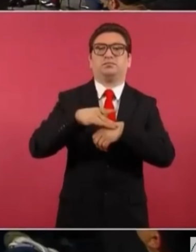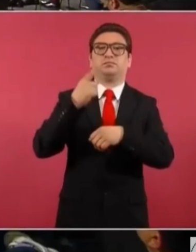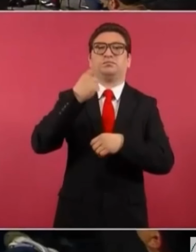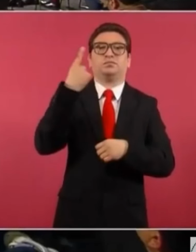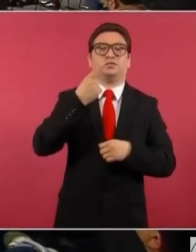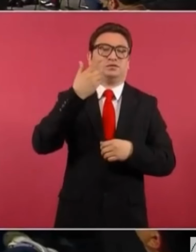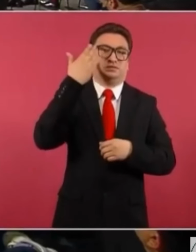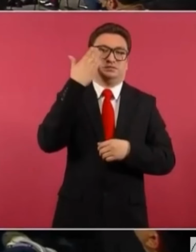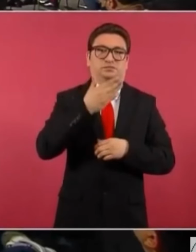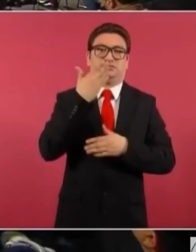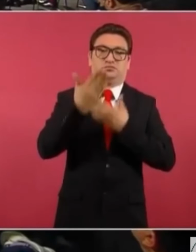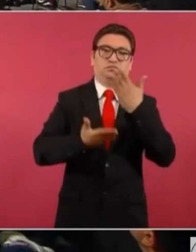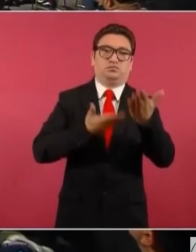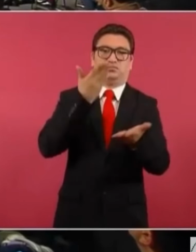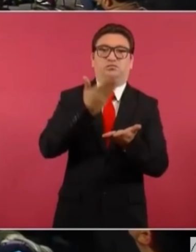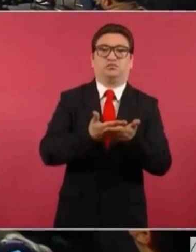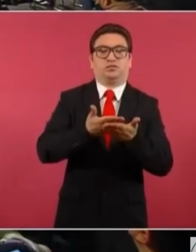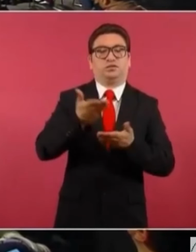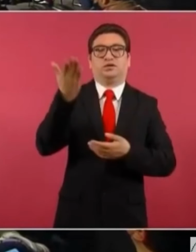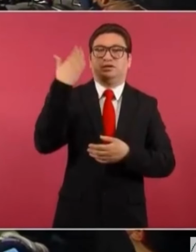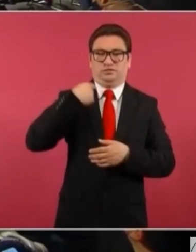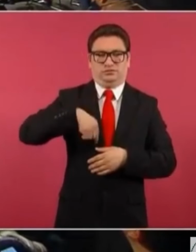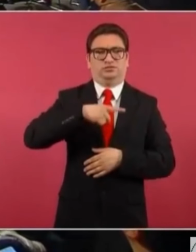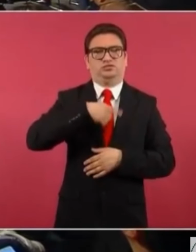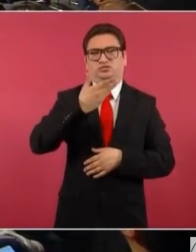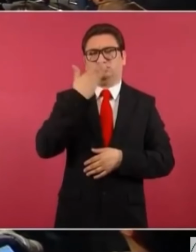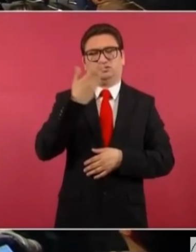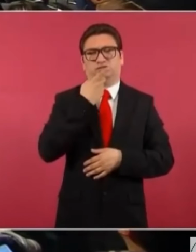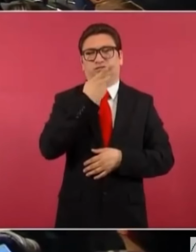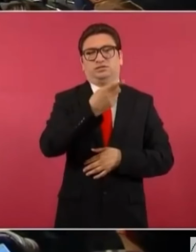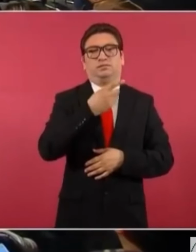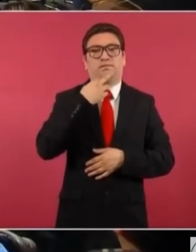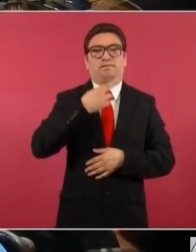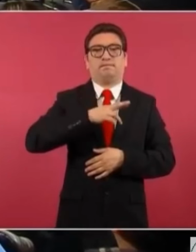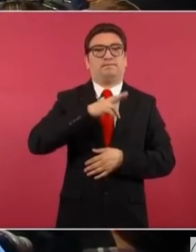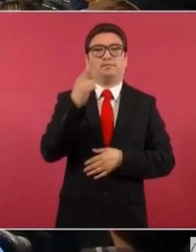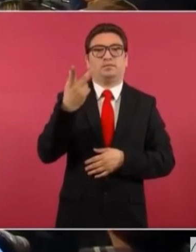Es una propuesta que hemos hecho siempre. Lo mejor de todo